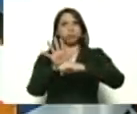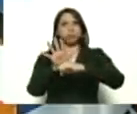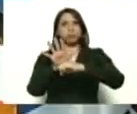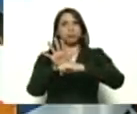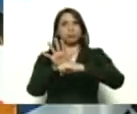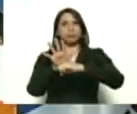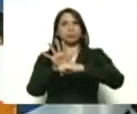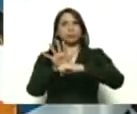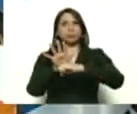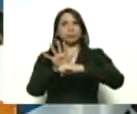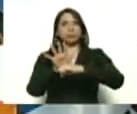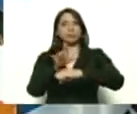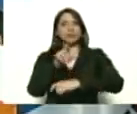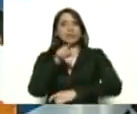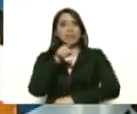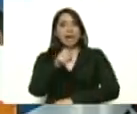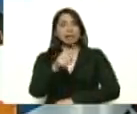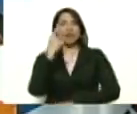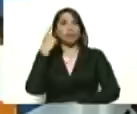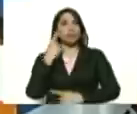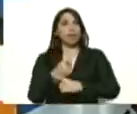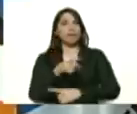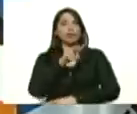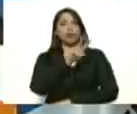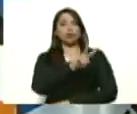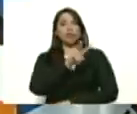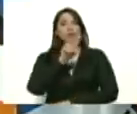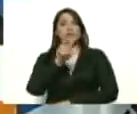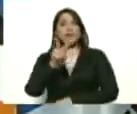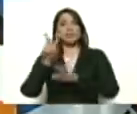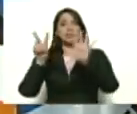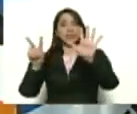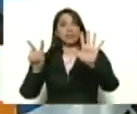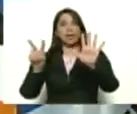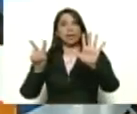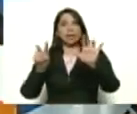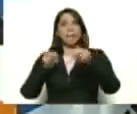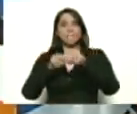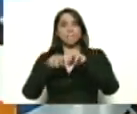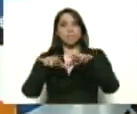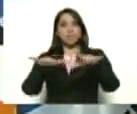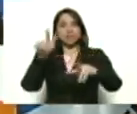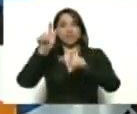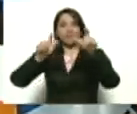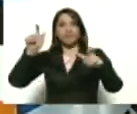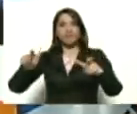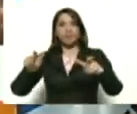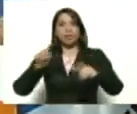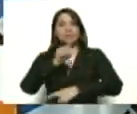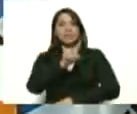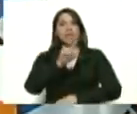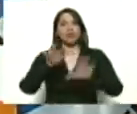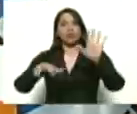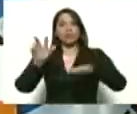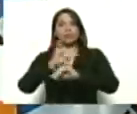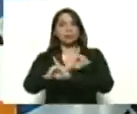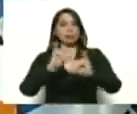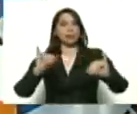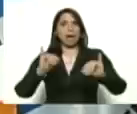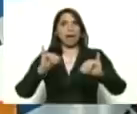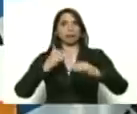de ellos debo destacar, de estos 227 contagiados, 113 ya se han